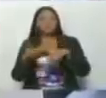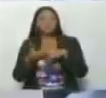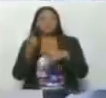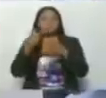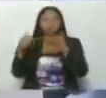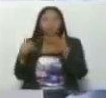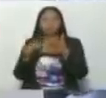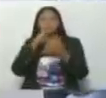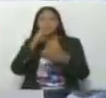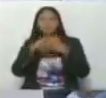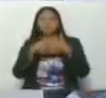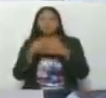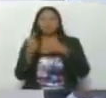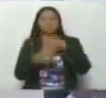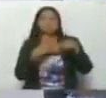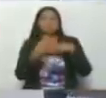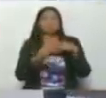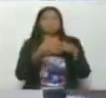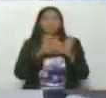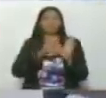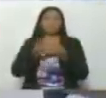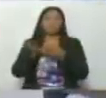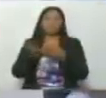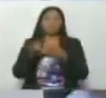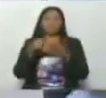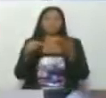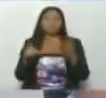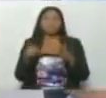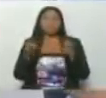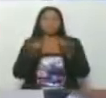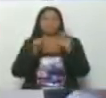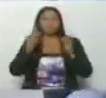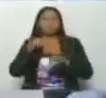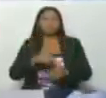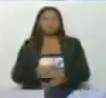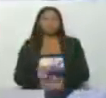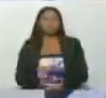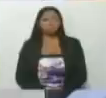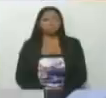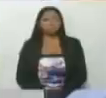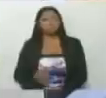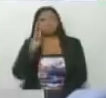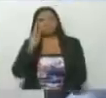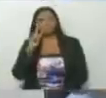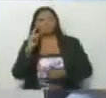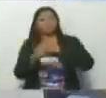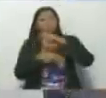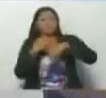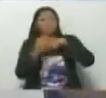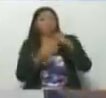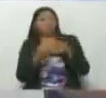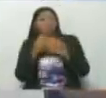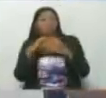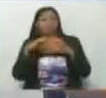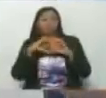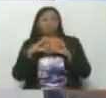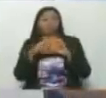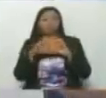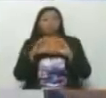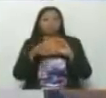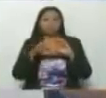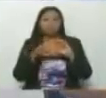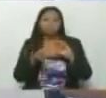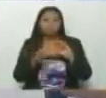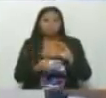y ninguna revolución está exenta de esos riesgos es una revolución que tiende a desfallecer a perder sus